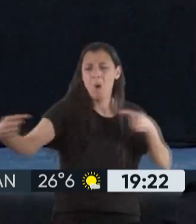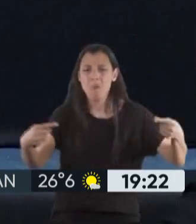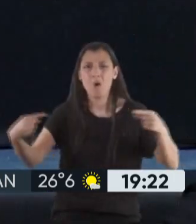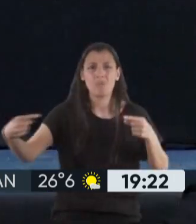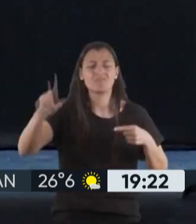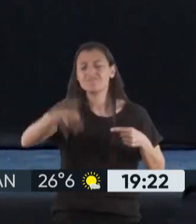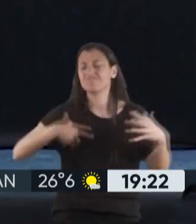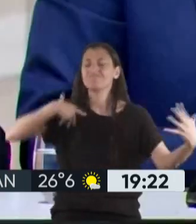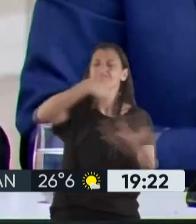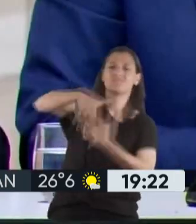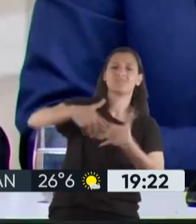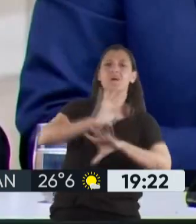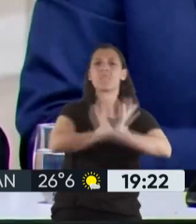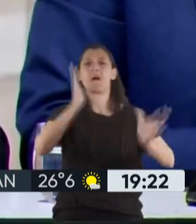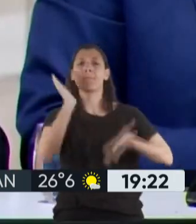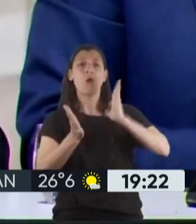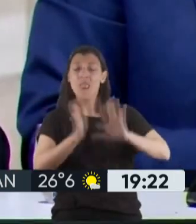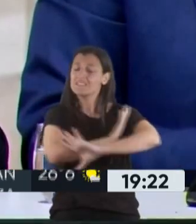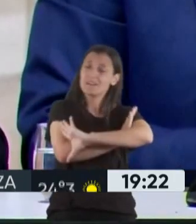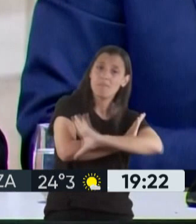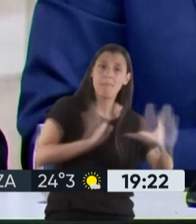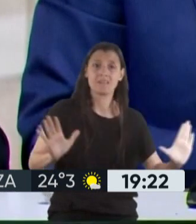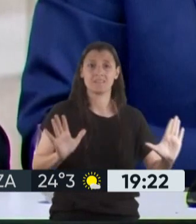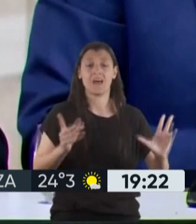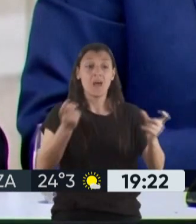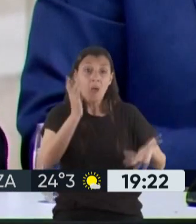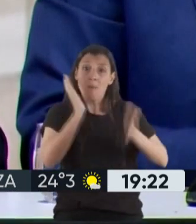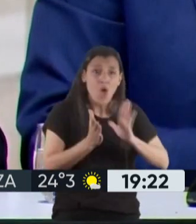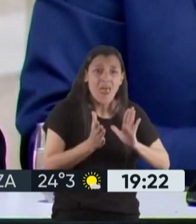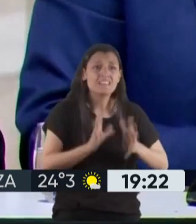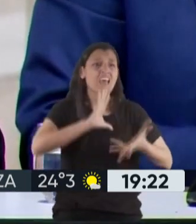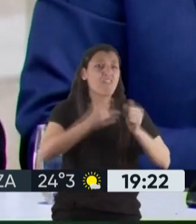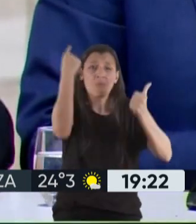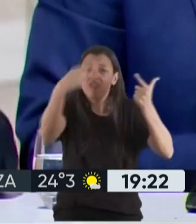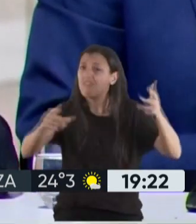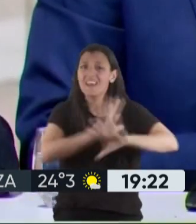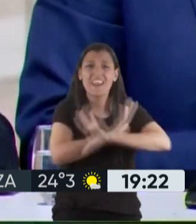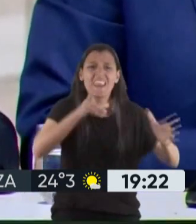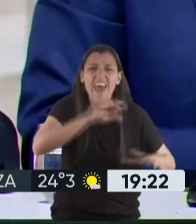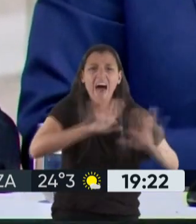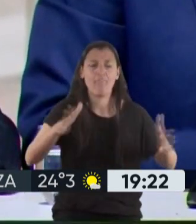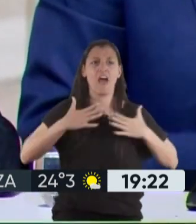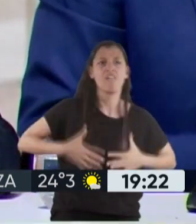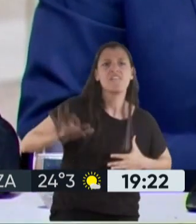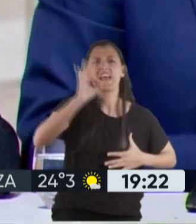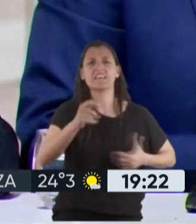maltratemos y que la violencia aparezca una vez más. Violencia de ningún modo, ni la física ni la